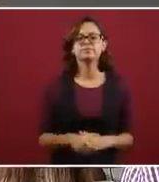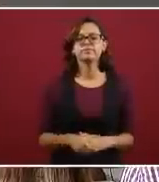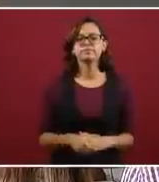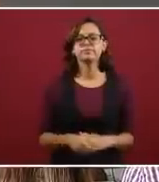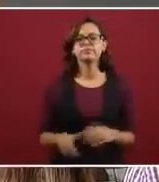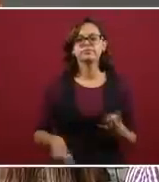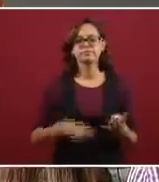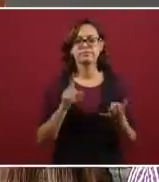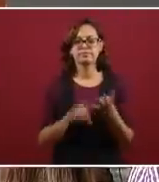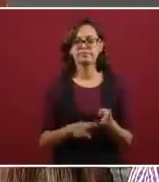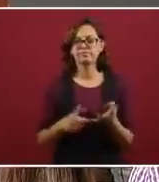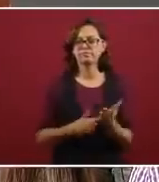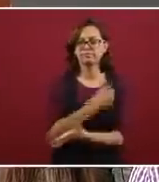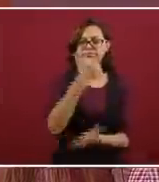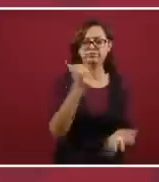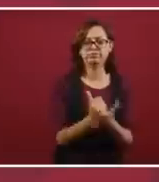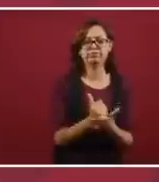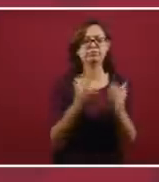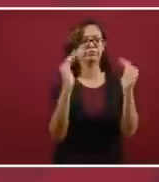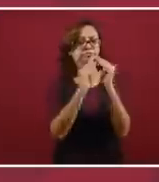desarrollo urbano y vivienda,